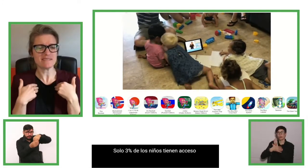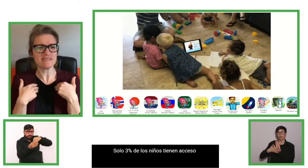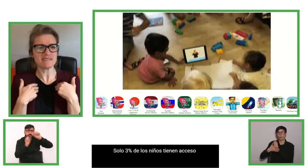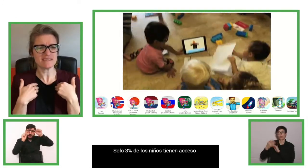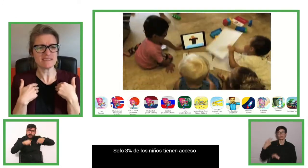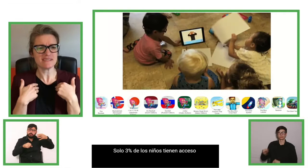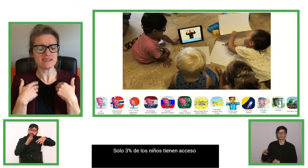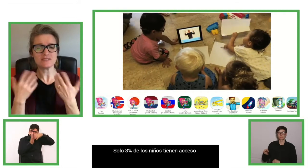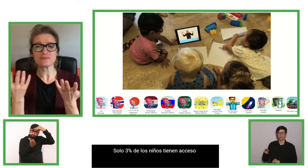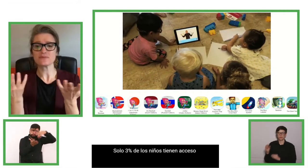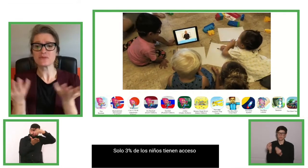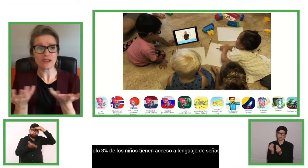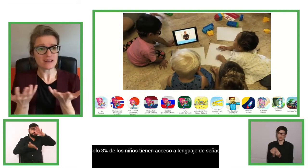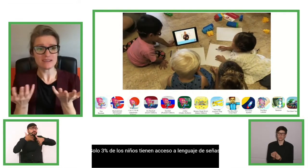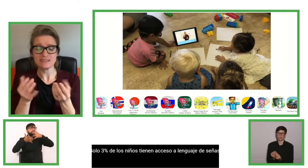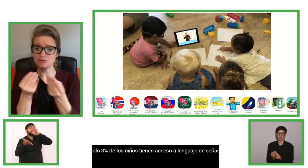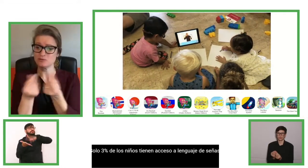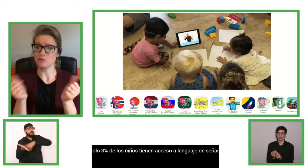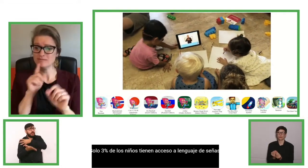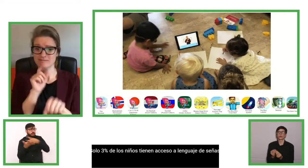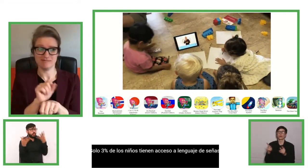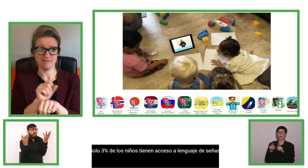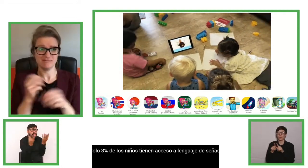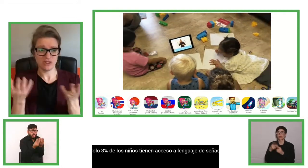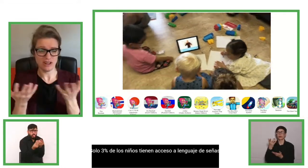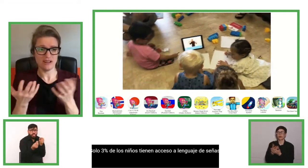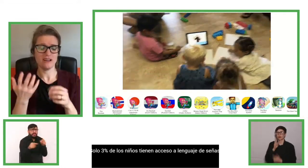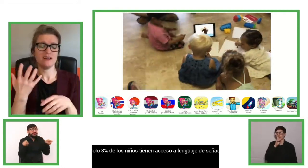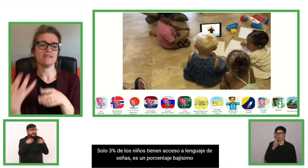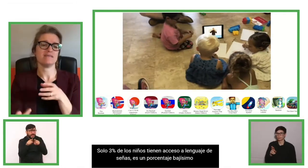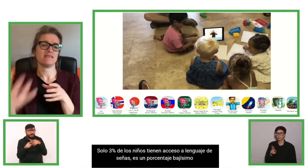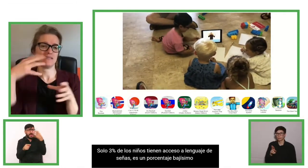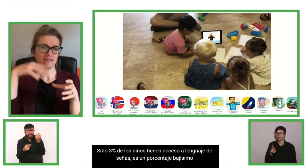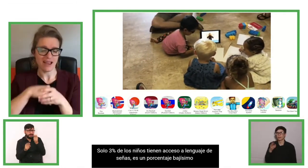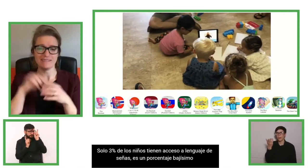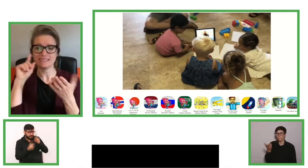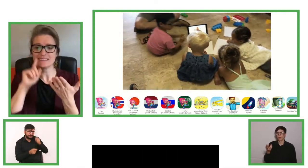Pero tenemos la respuesta a este problema. Hay una solución.